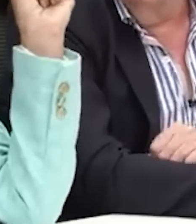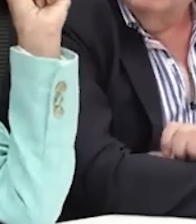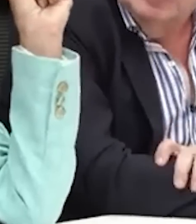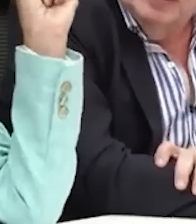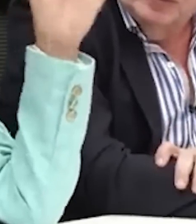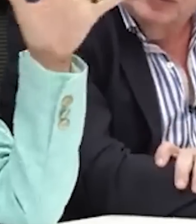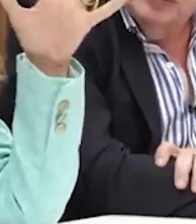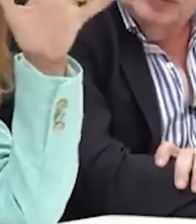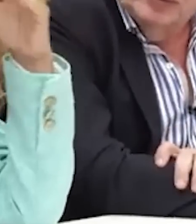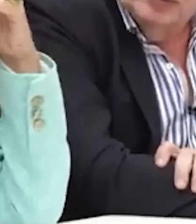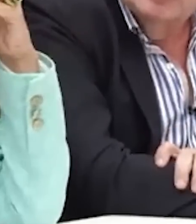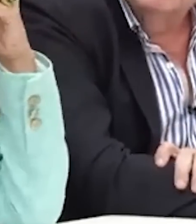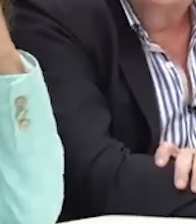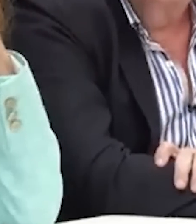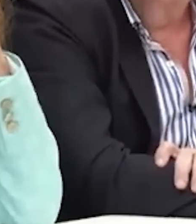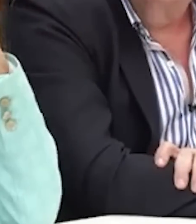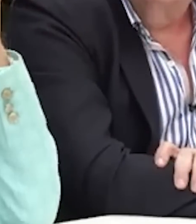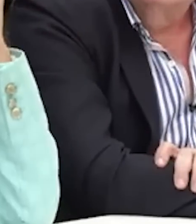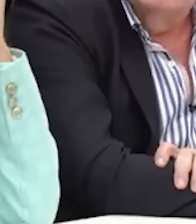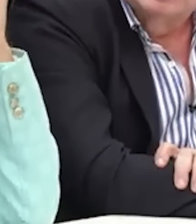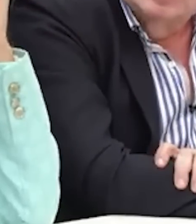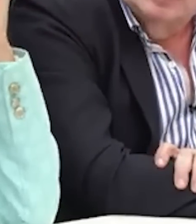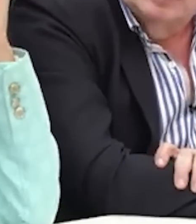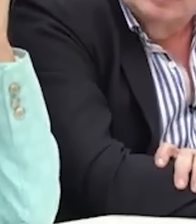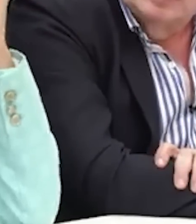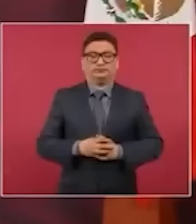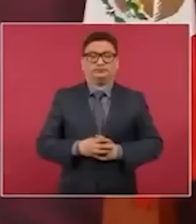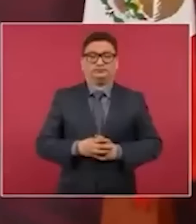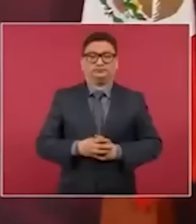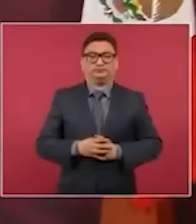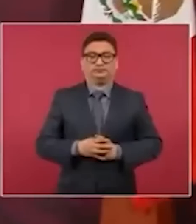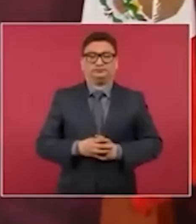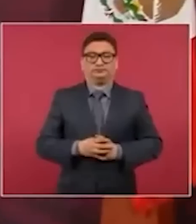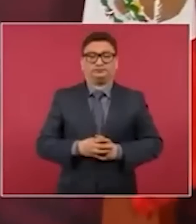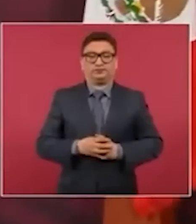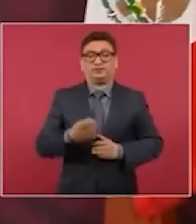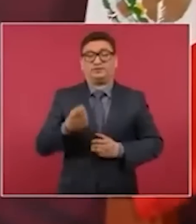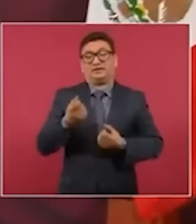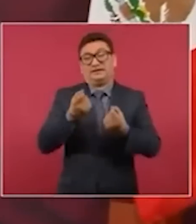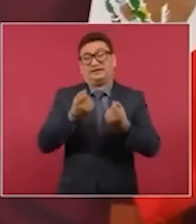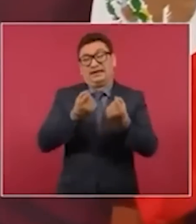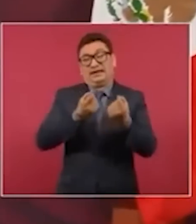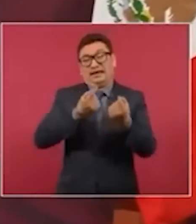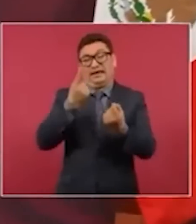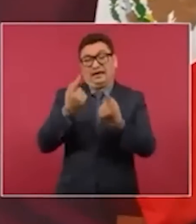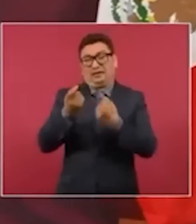¿El mismo? No, en el 5. Ok, corriendo el 5. Algunos